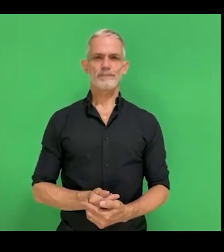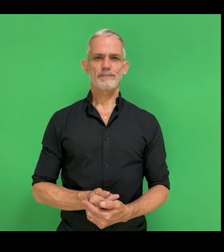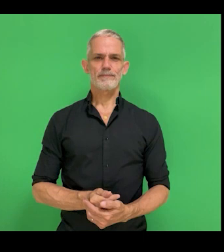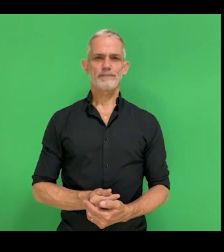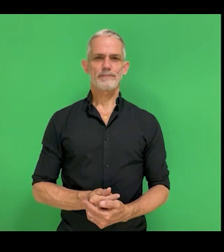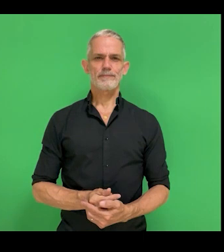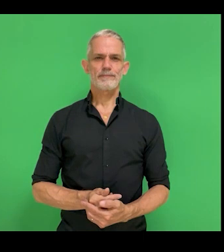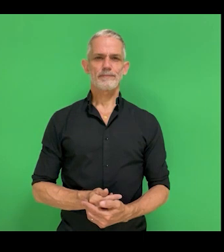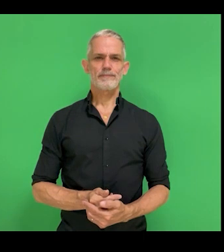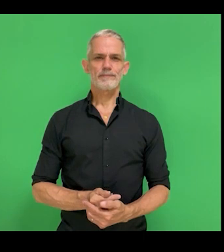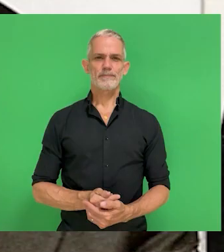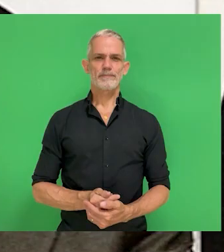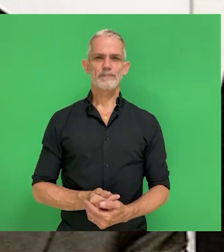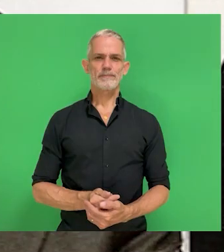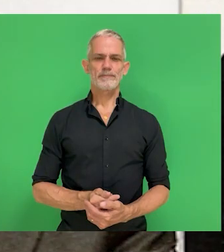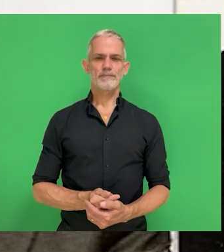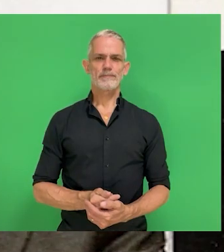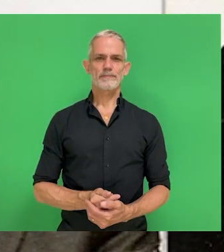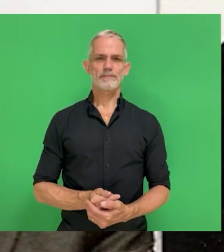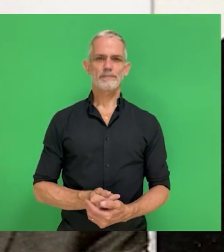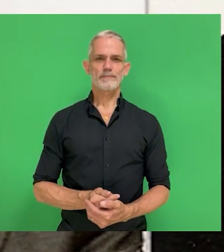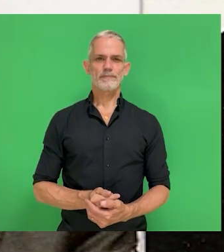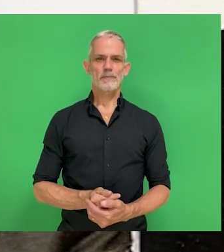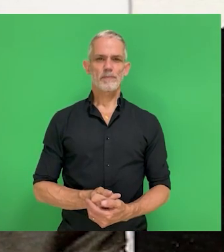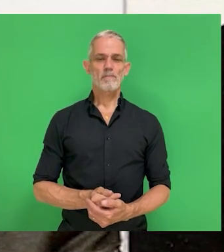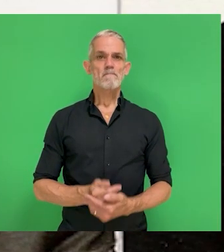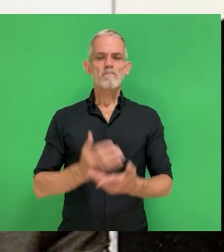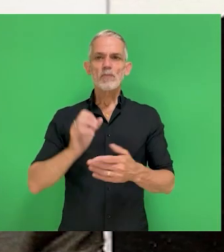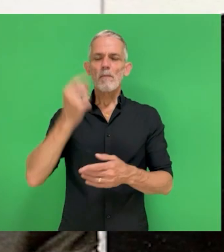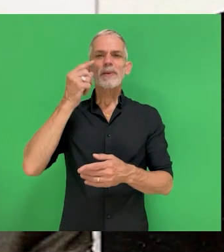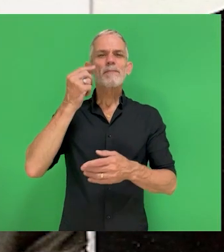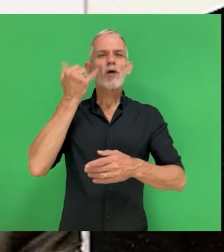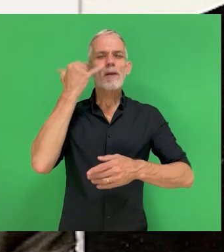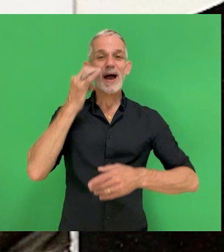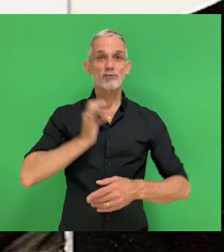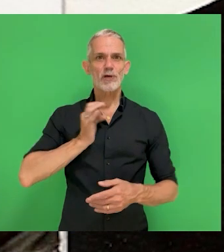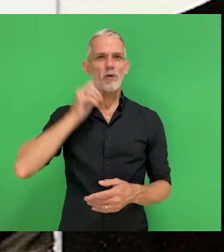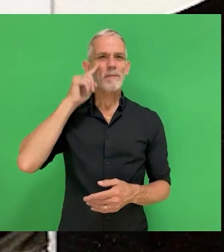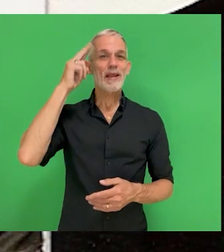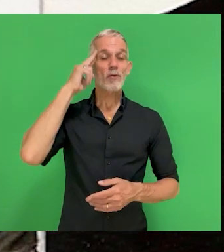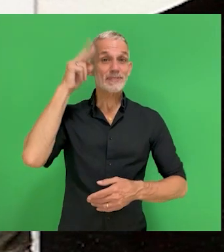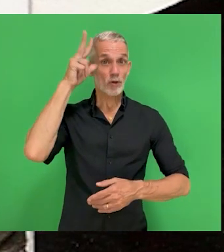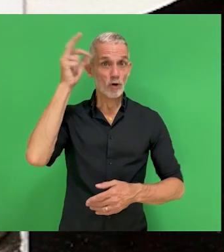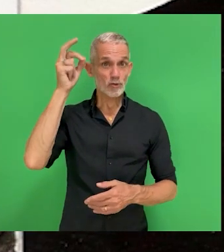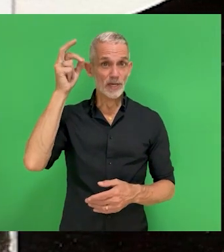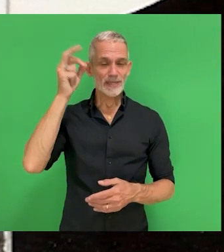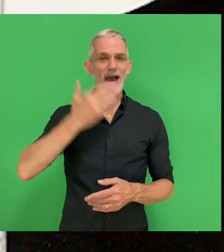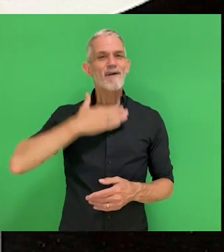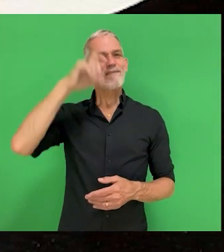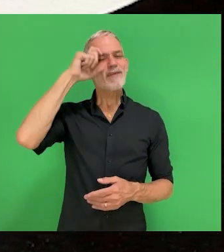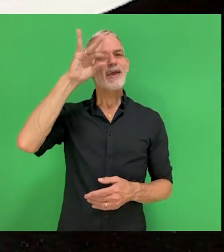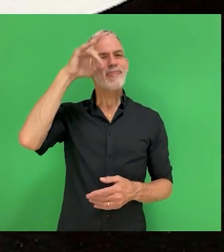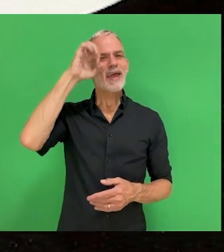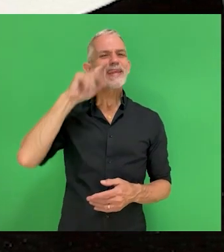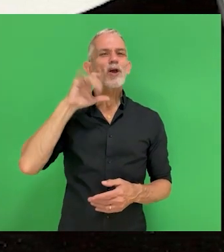de un hombre de unos 30 años. Bigotes, traje y corbata. El 1 de mayo de 1980, Federico